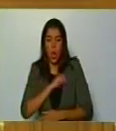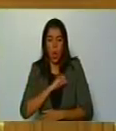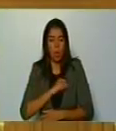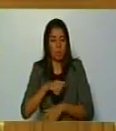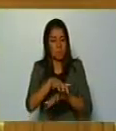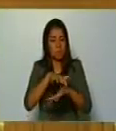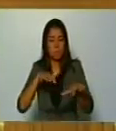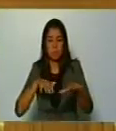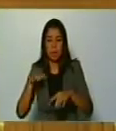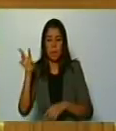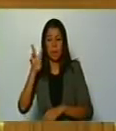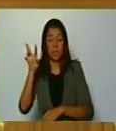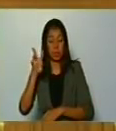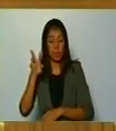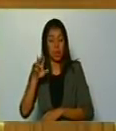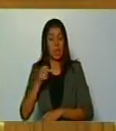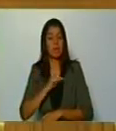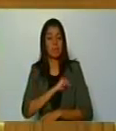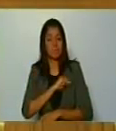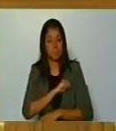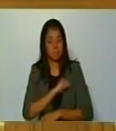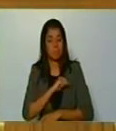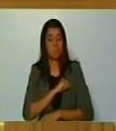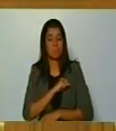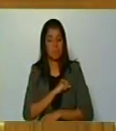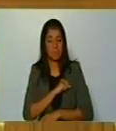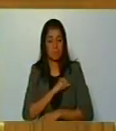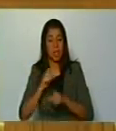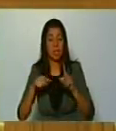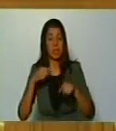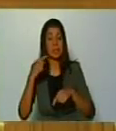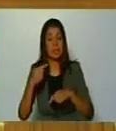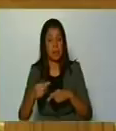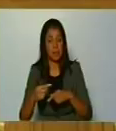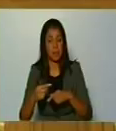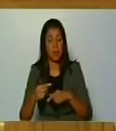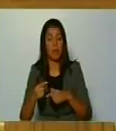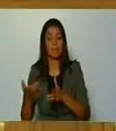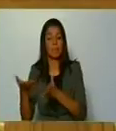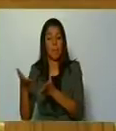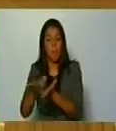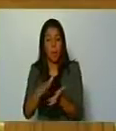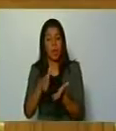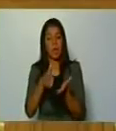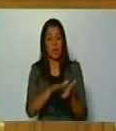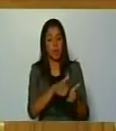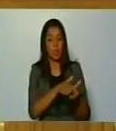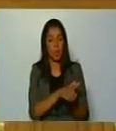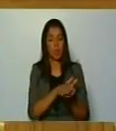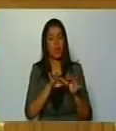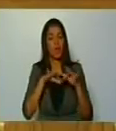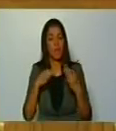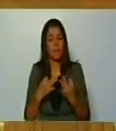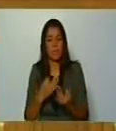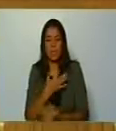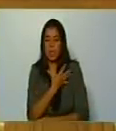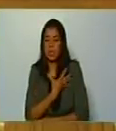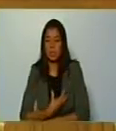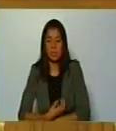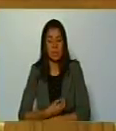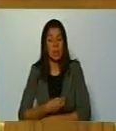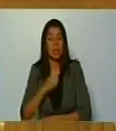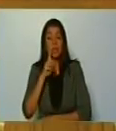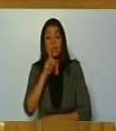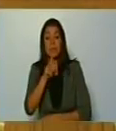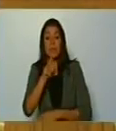país que terminó enlutando aproximadamente 120